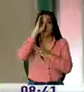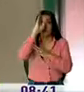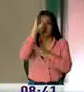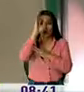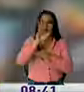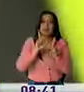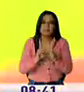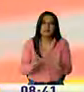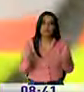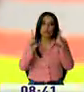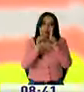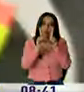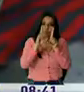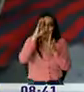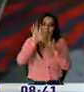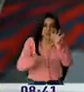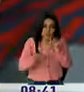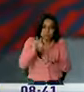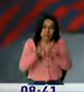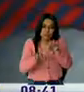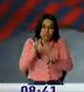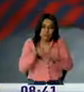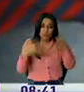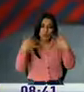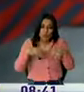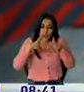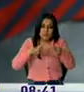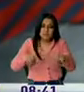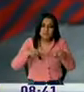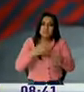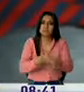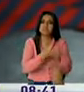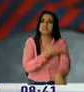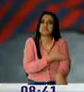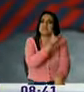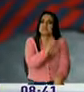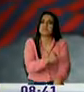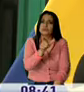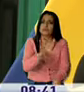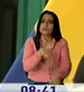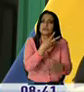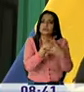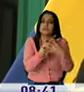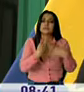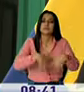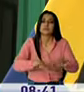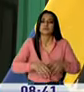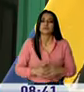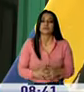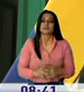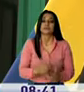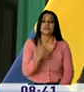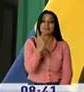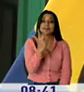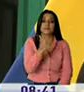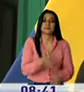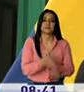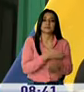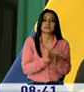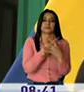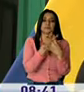de la Policía Nacional, estos sujetos tendrían antecedentes. Las 3 tienen antecedentes por